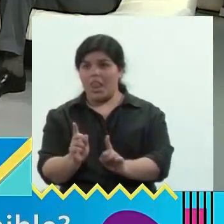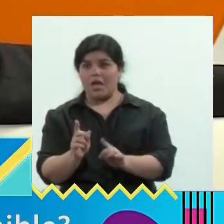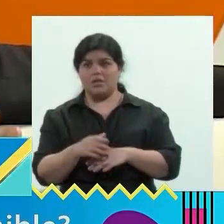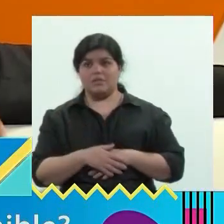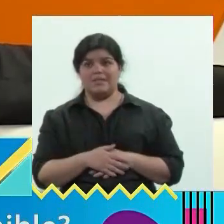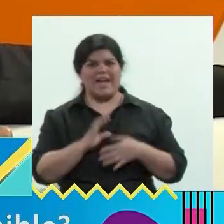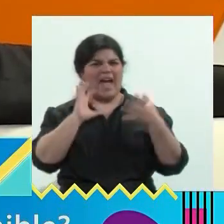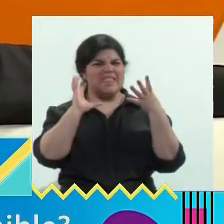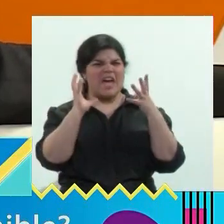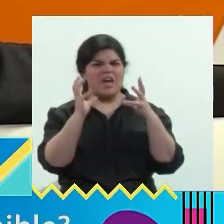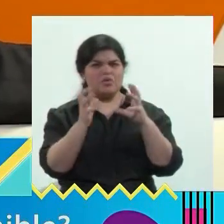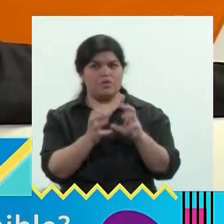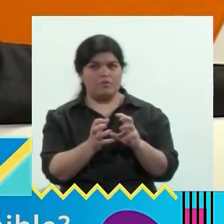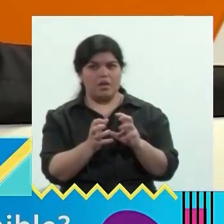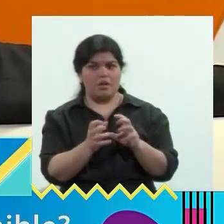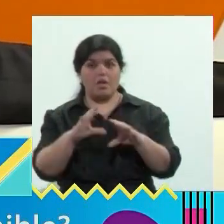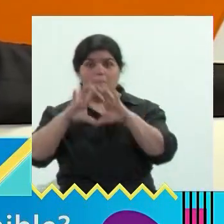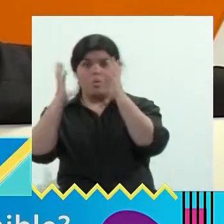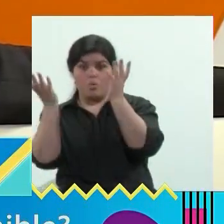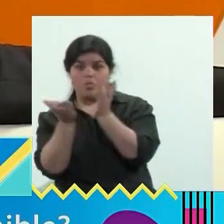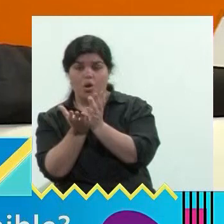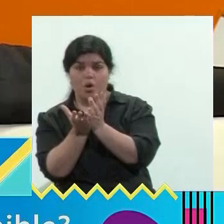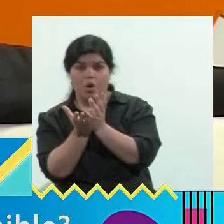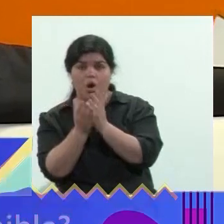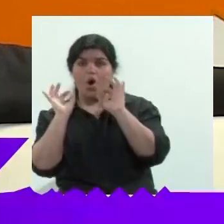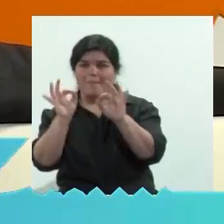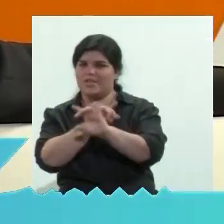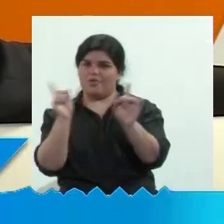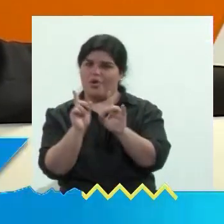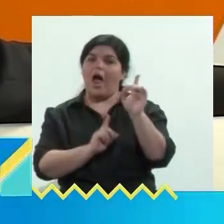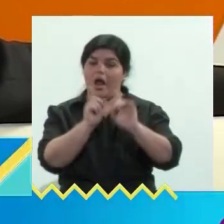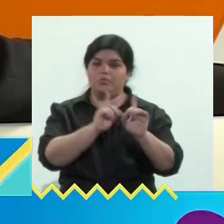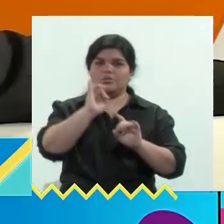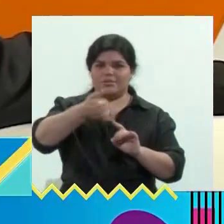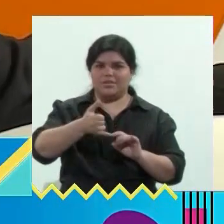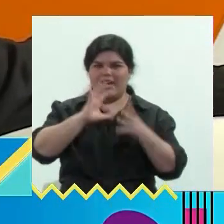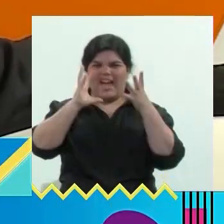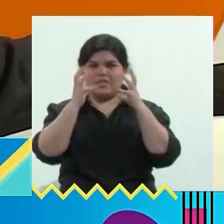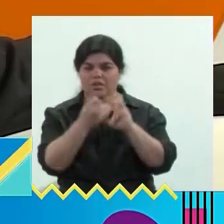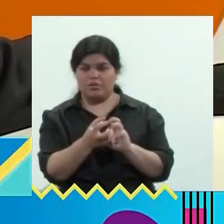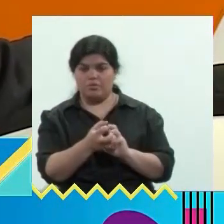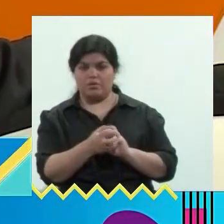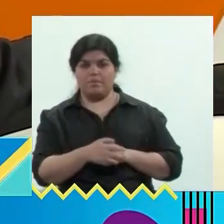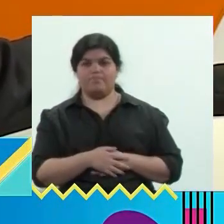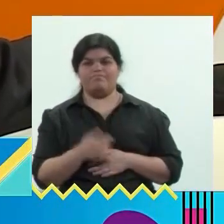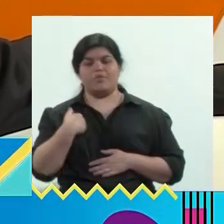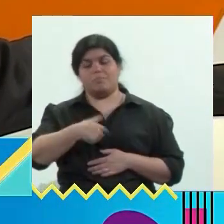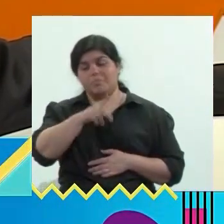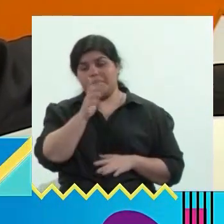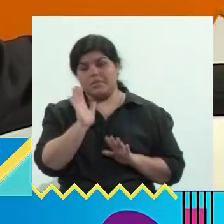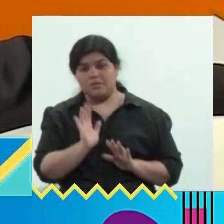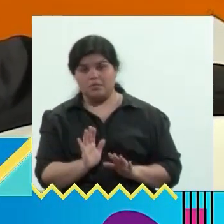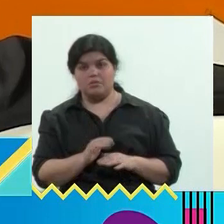en unas partes del mundo seguro que ocurrirá. Yo sostengo que hay